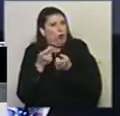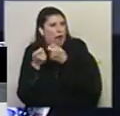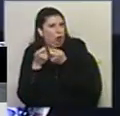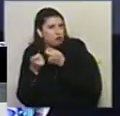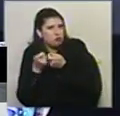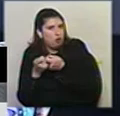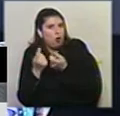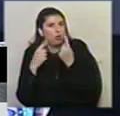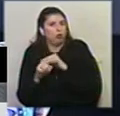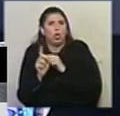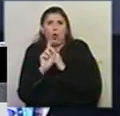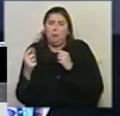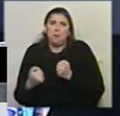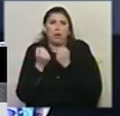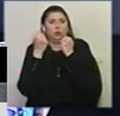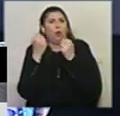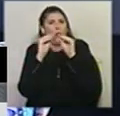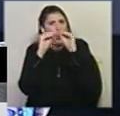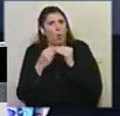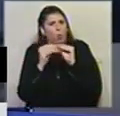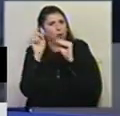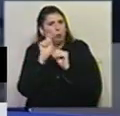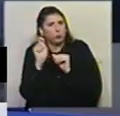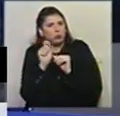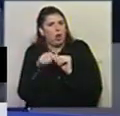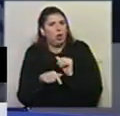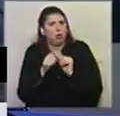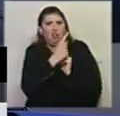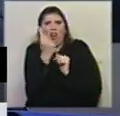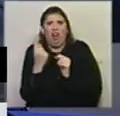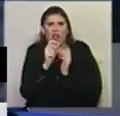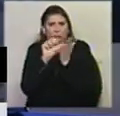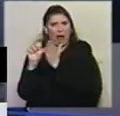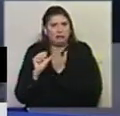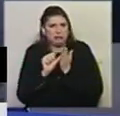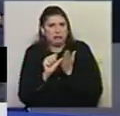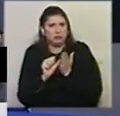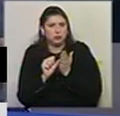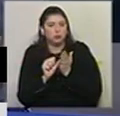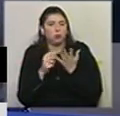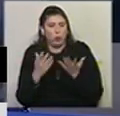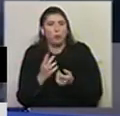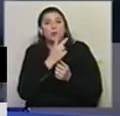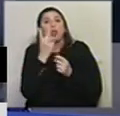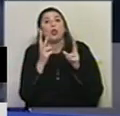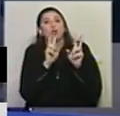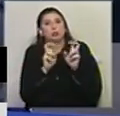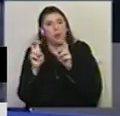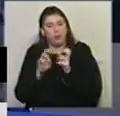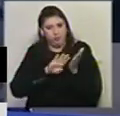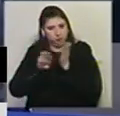termine impactando en las cuentas públicas de los países? Bueno, ahí tenemos varios temas. Hay un tema que tiene que ver con todo el tema de las patentes y la